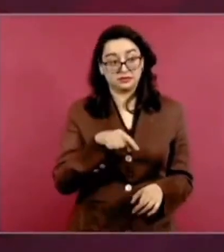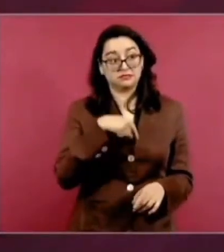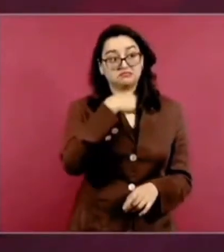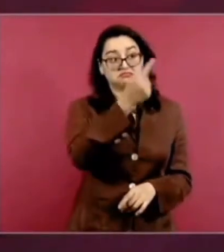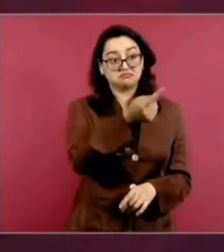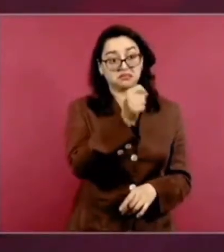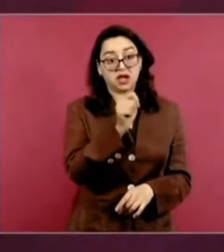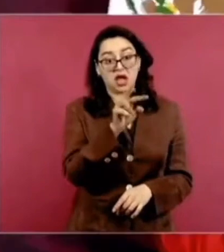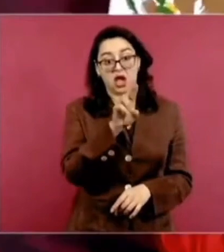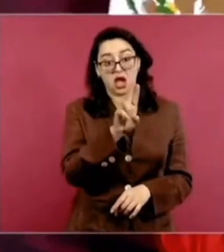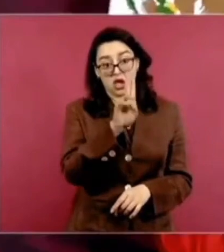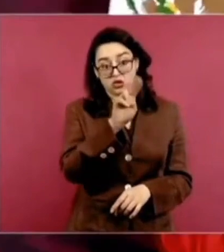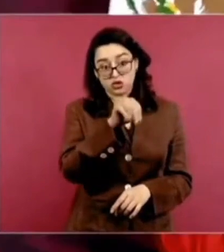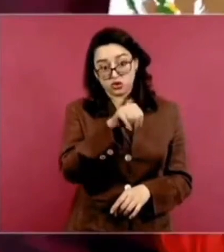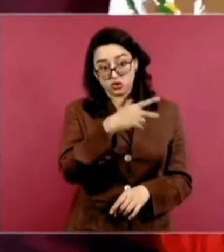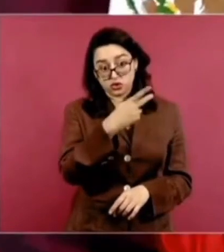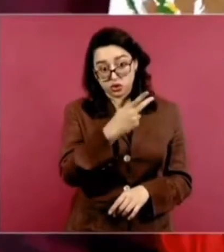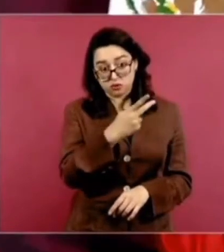Quería